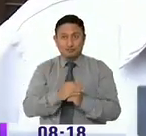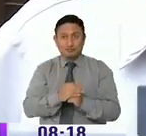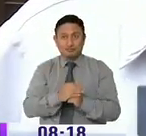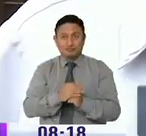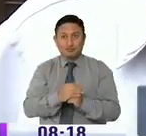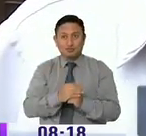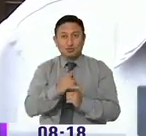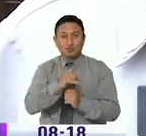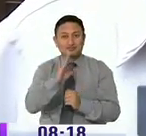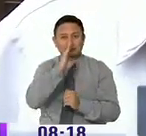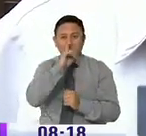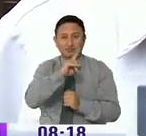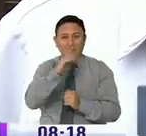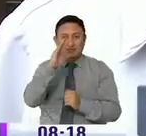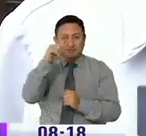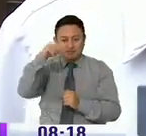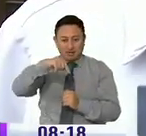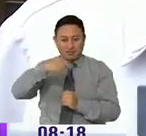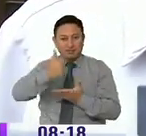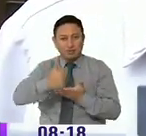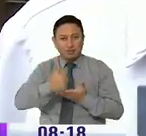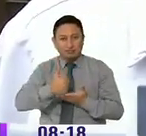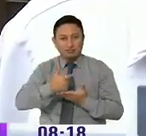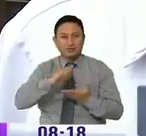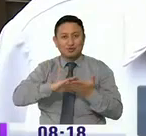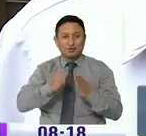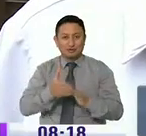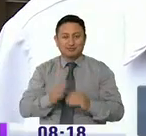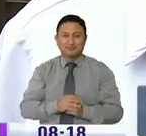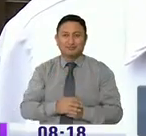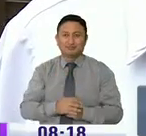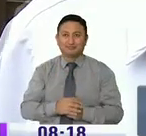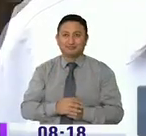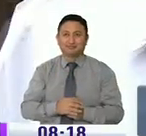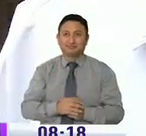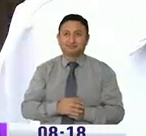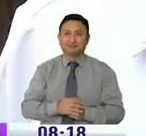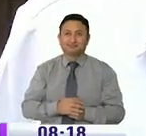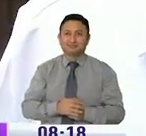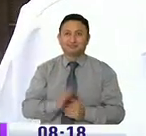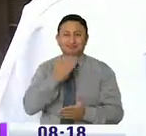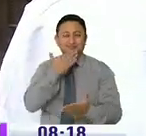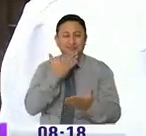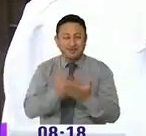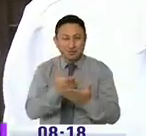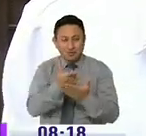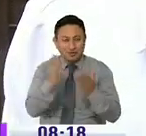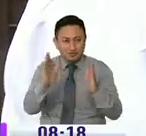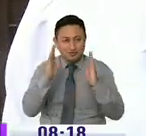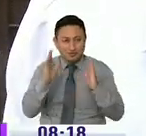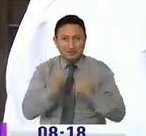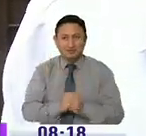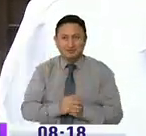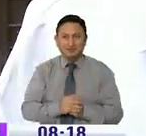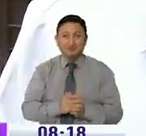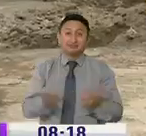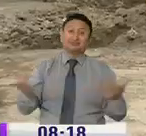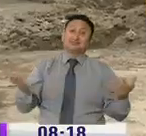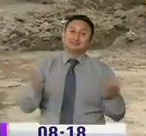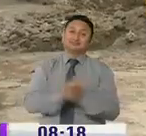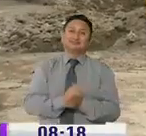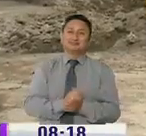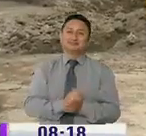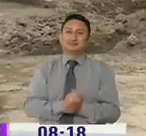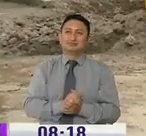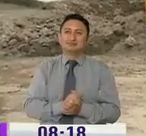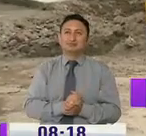pues alerta para ayudar a la ciudad. Muchísimas gracias por la atención que nos han brindado, pues. A